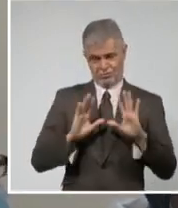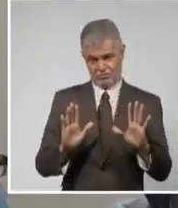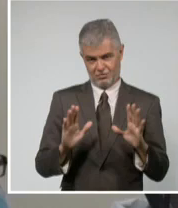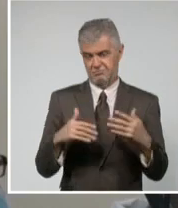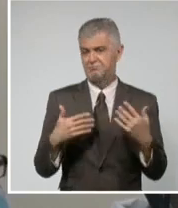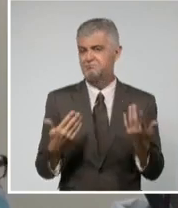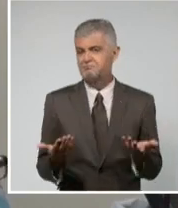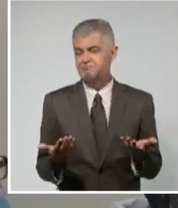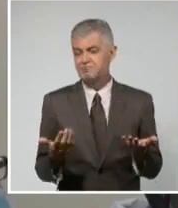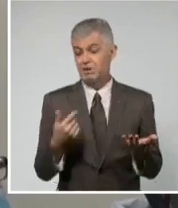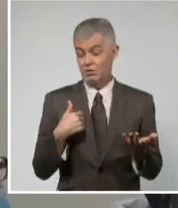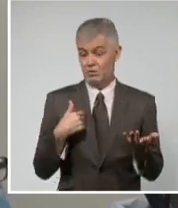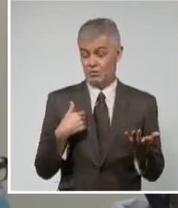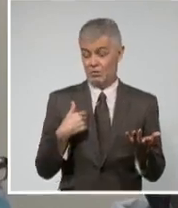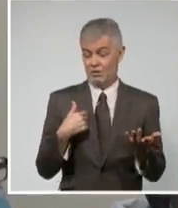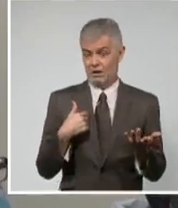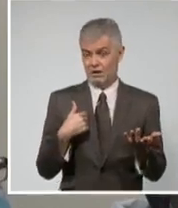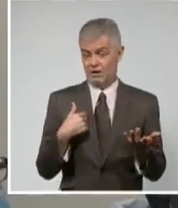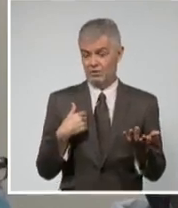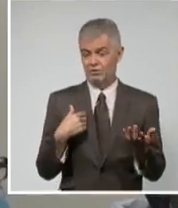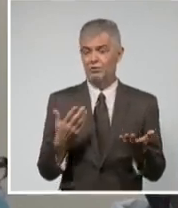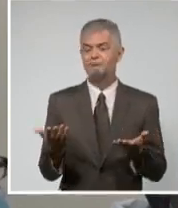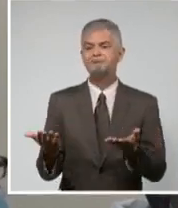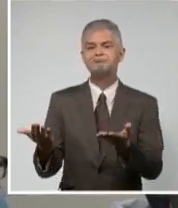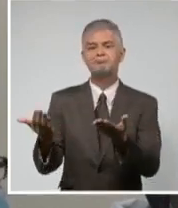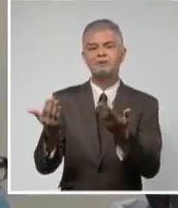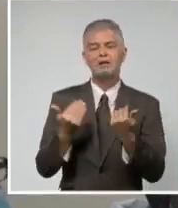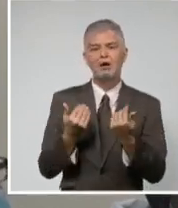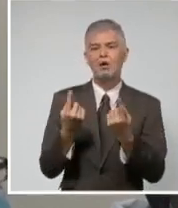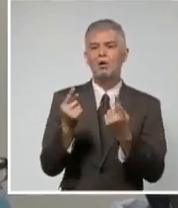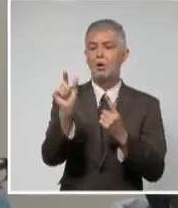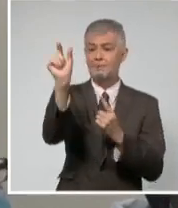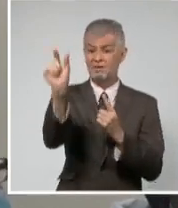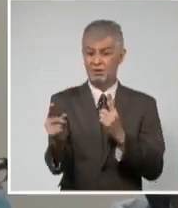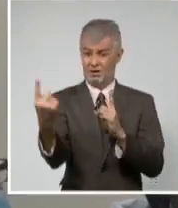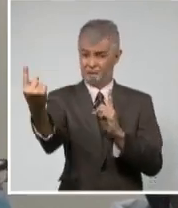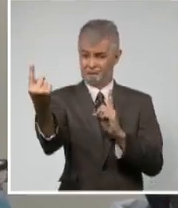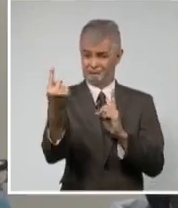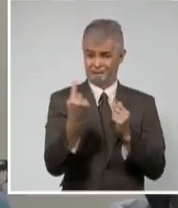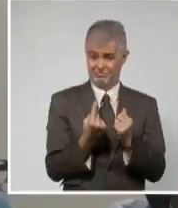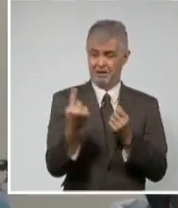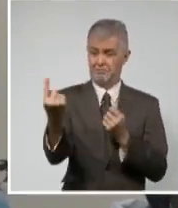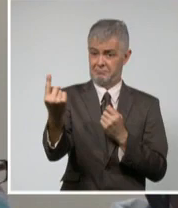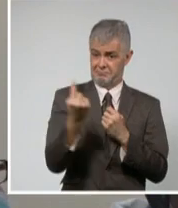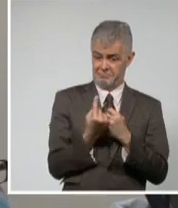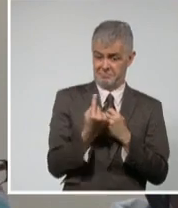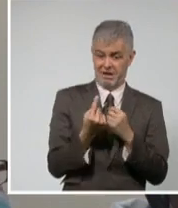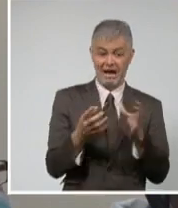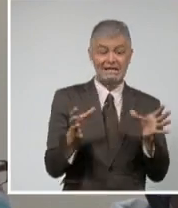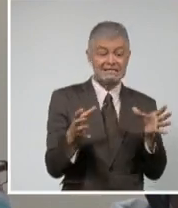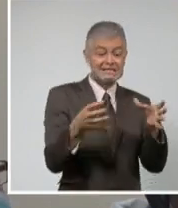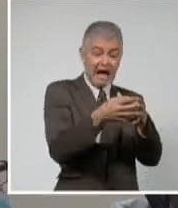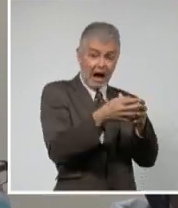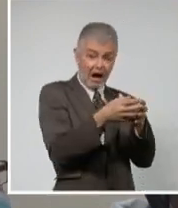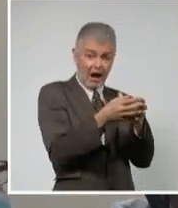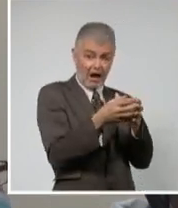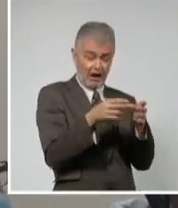En mi experiencia personal, cuando estábamos, que recibimos un paciente en la sala de aislamiento,